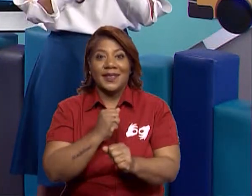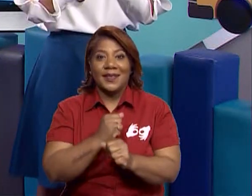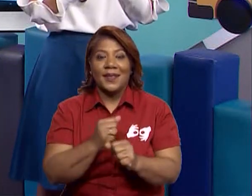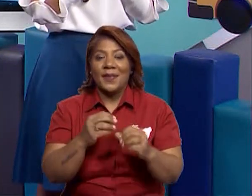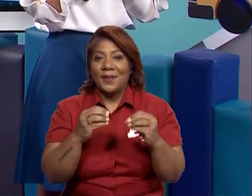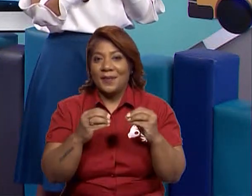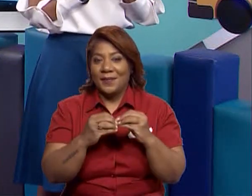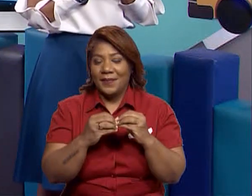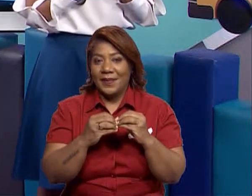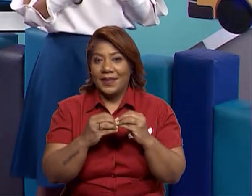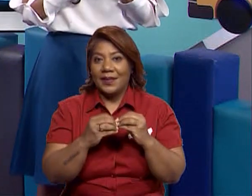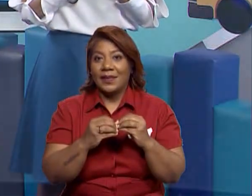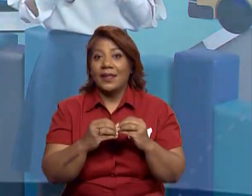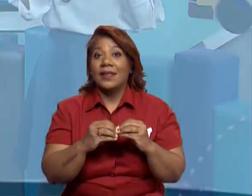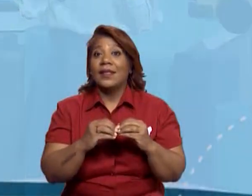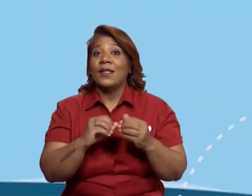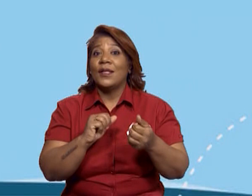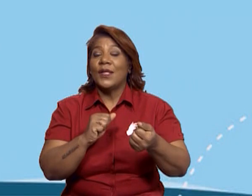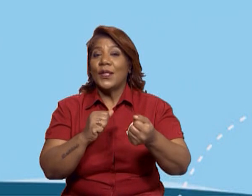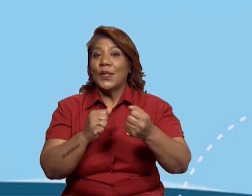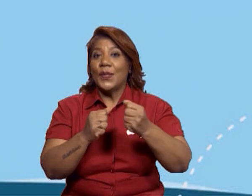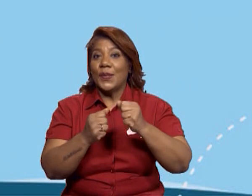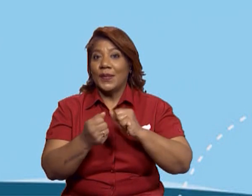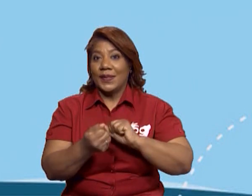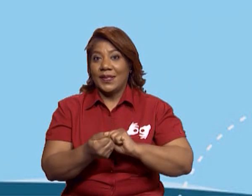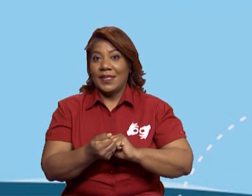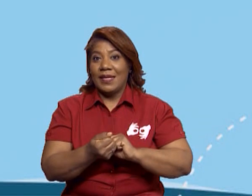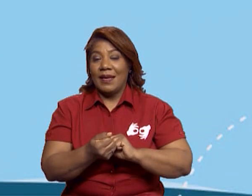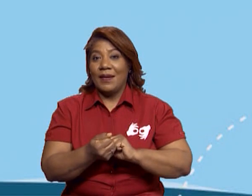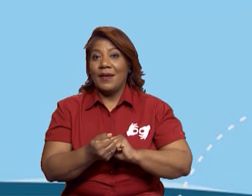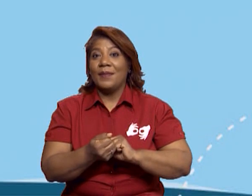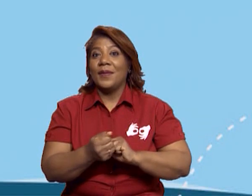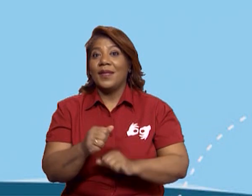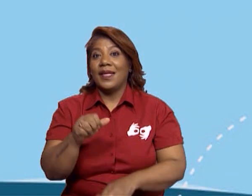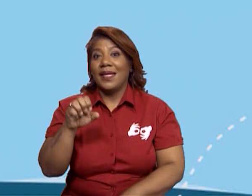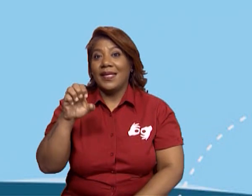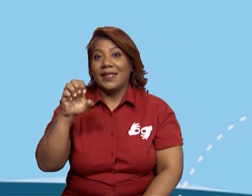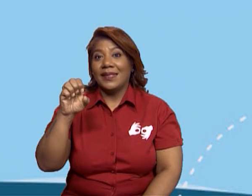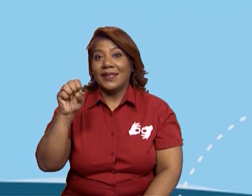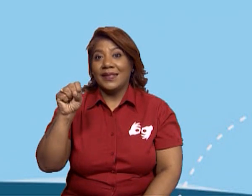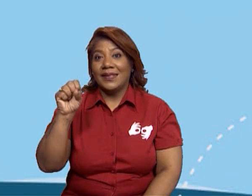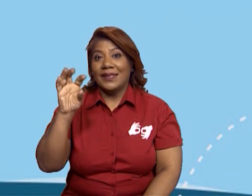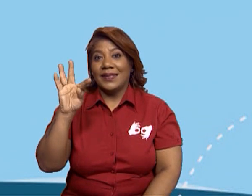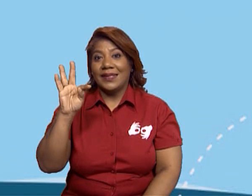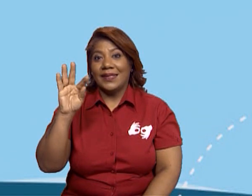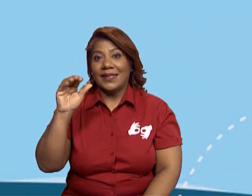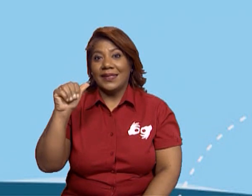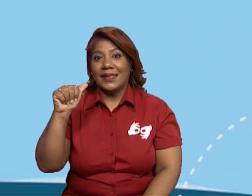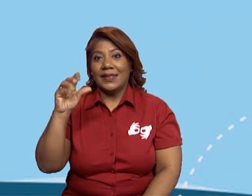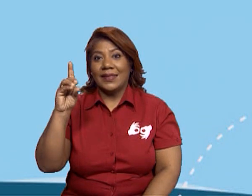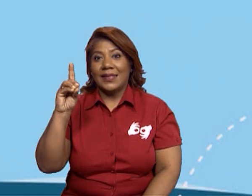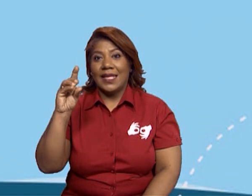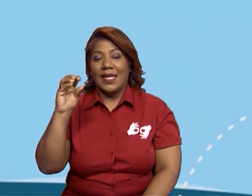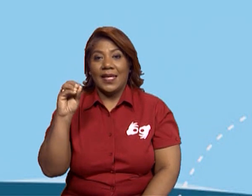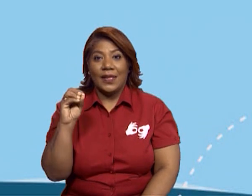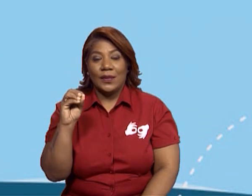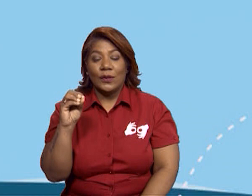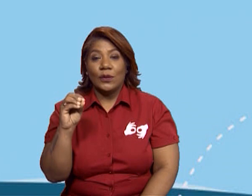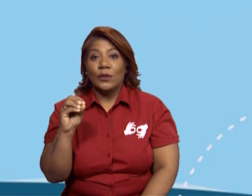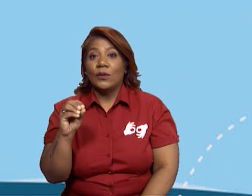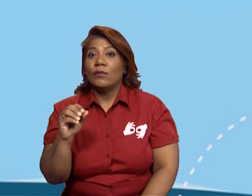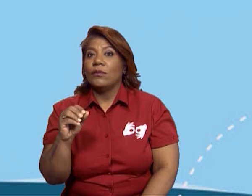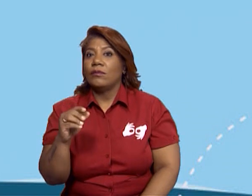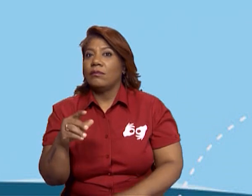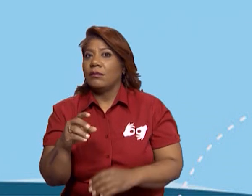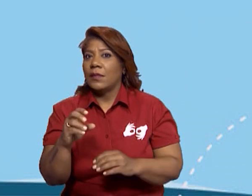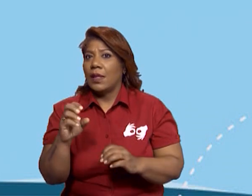tema, los cambios de estado. Así es, los cambios de estado. ¿Pero estado de qué? No es de estado de los